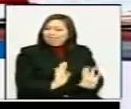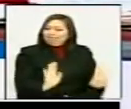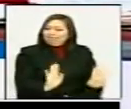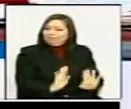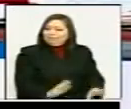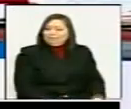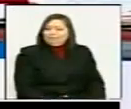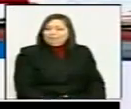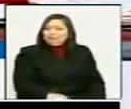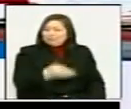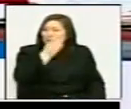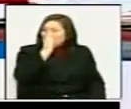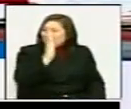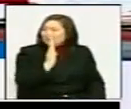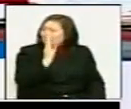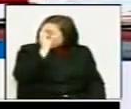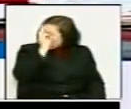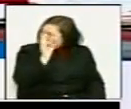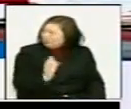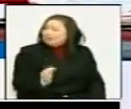Por Dios. O sea, si